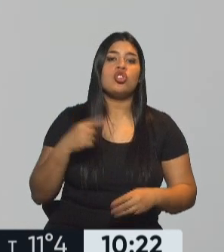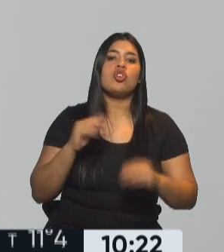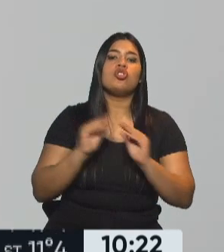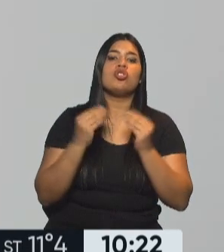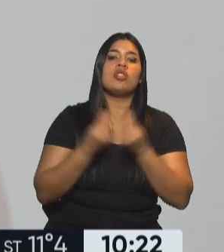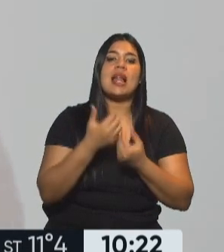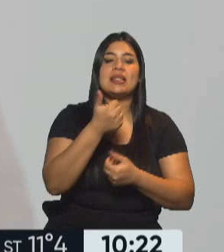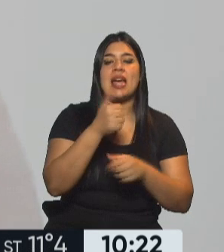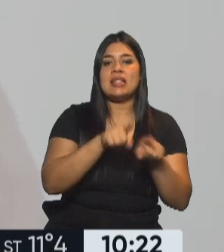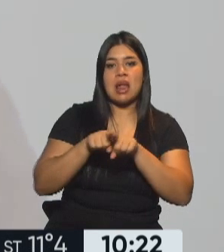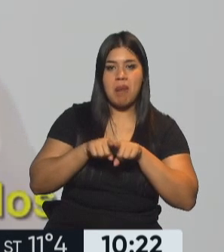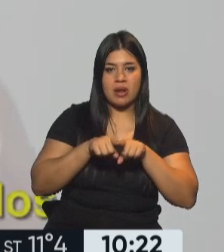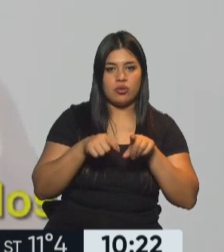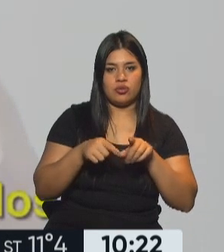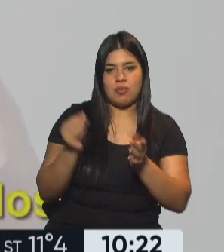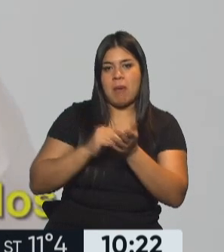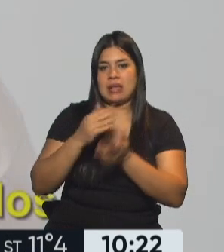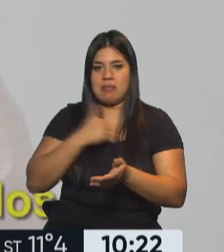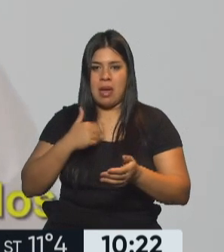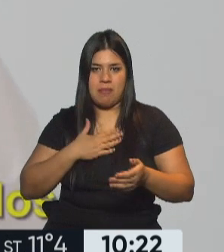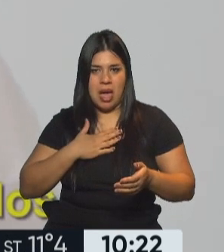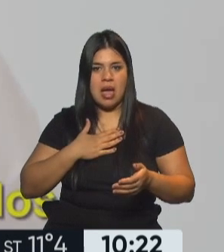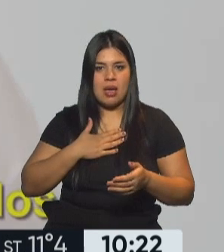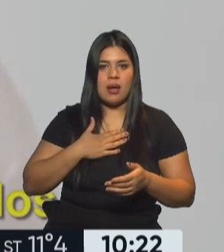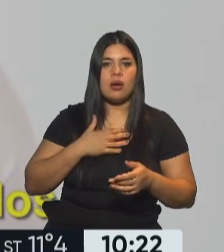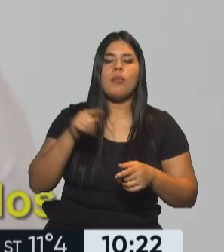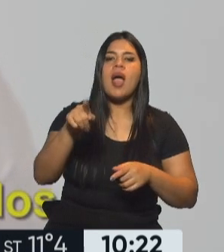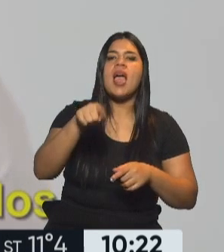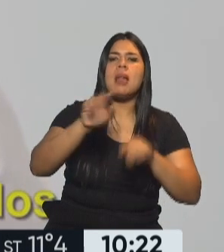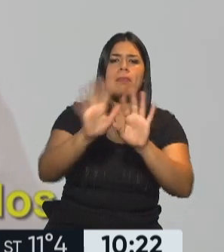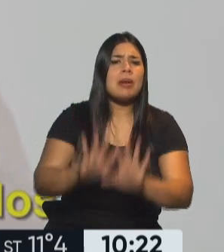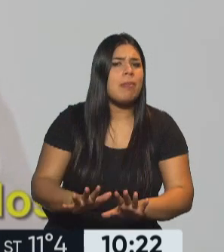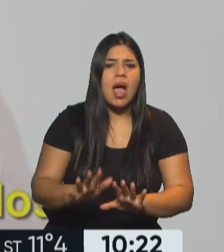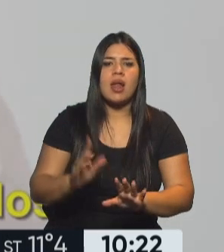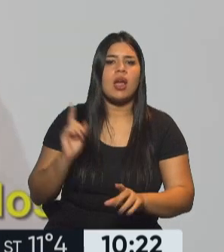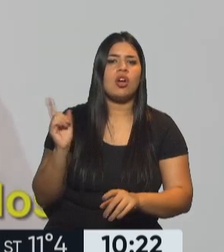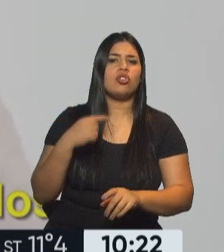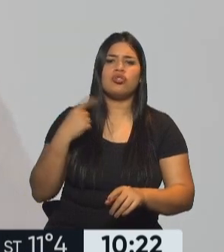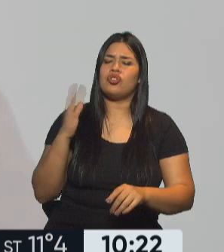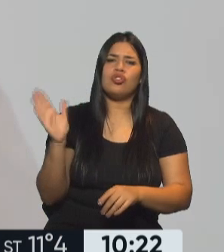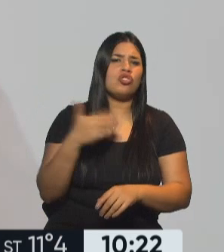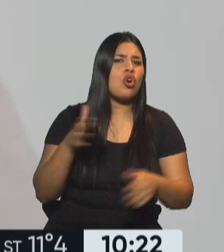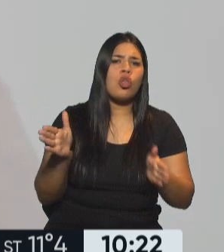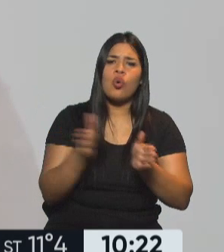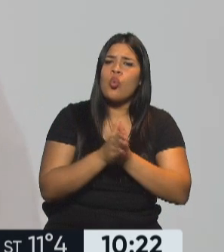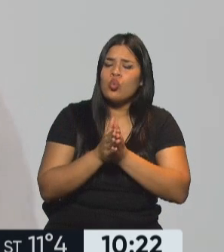mamá, y nos esperaba con el desayuno para que todos desayunemos juntos.